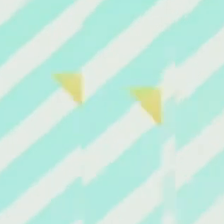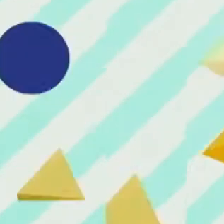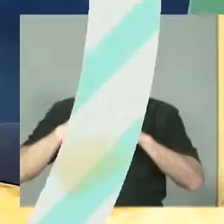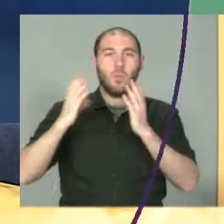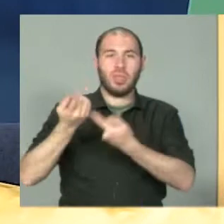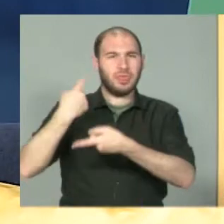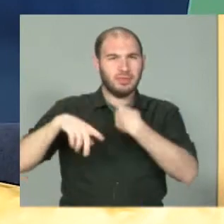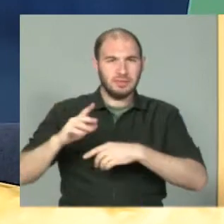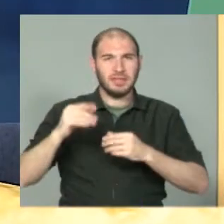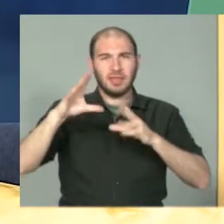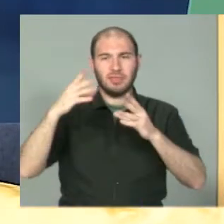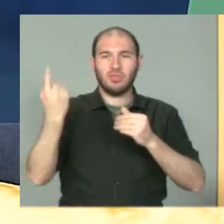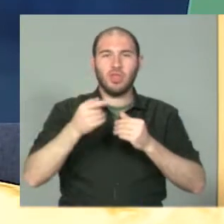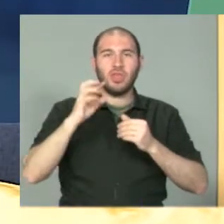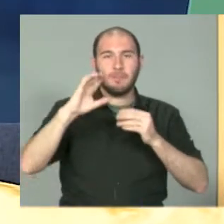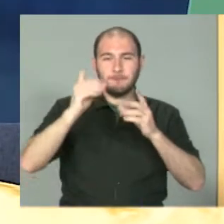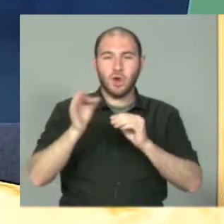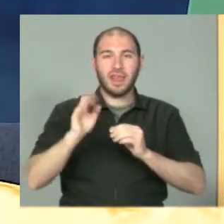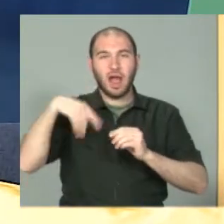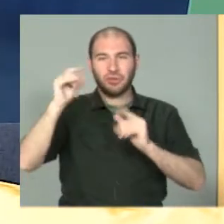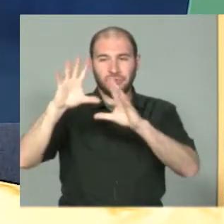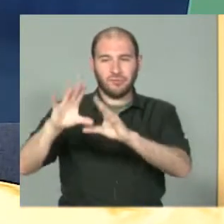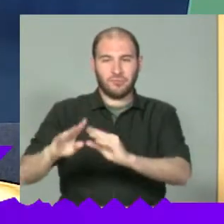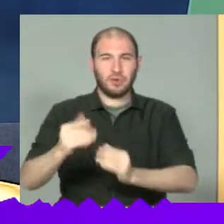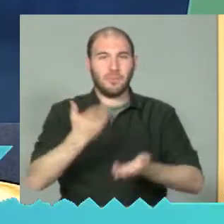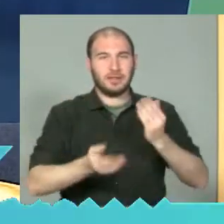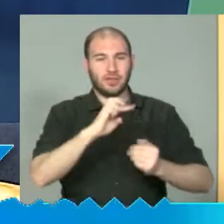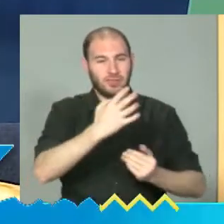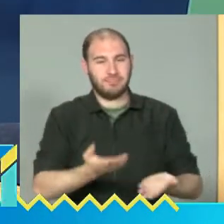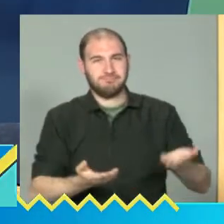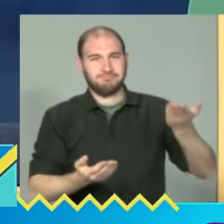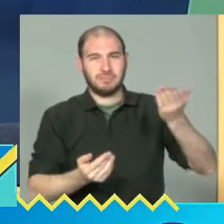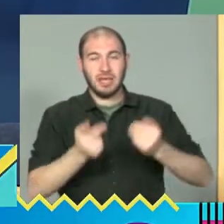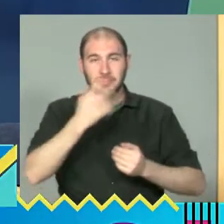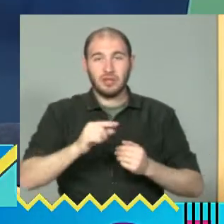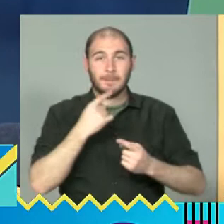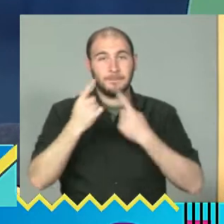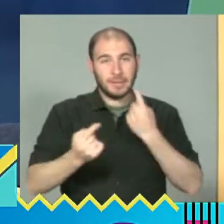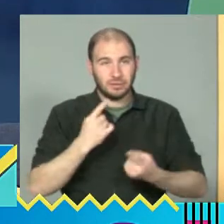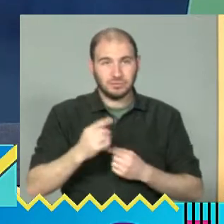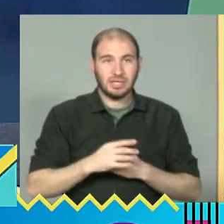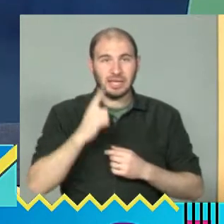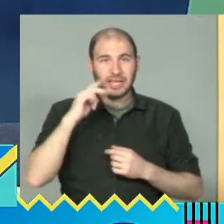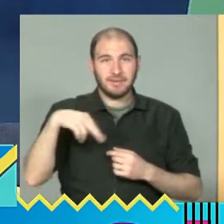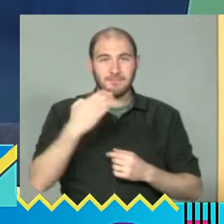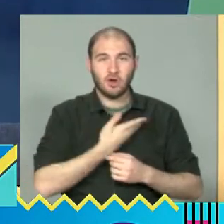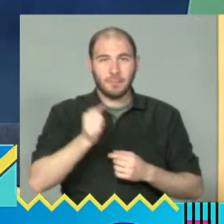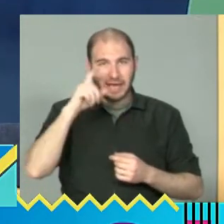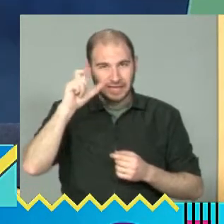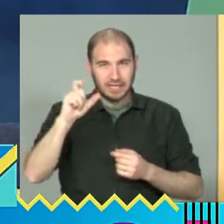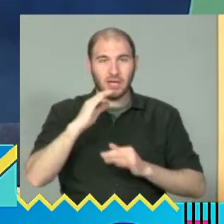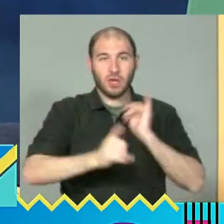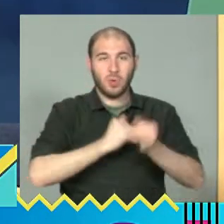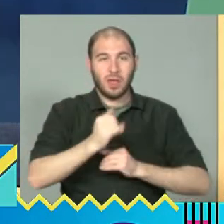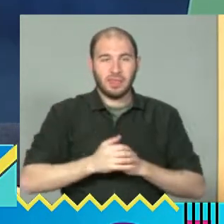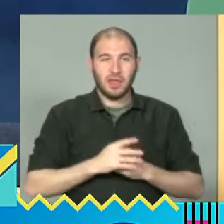la depreciación generalizada del resto de las monedas contra esa divisa. Economistas consultados por Infobae dicen que de alguna